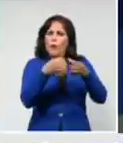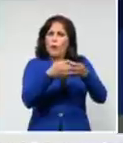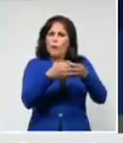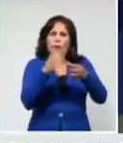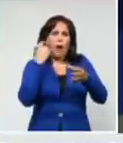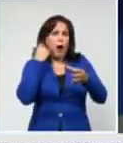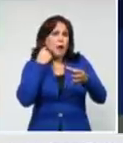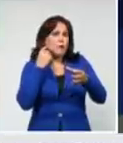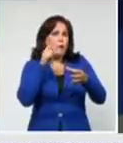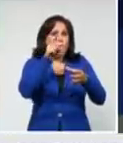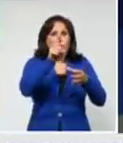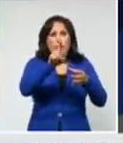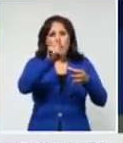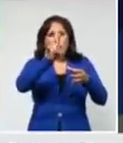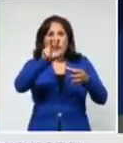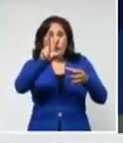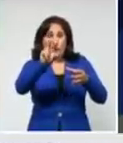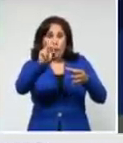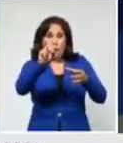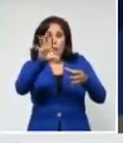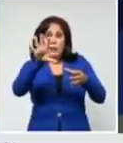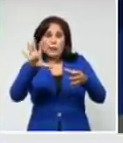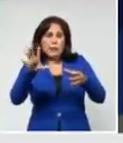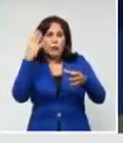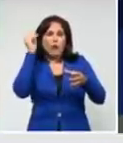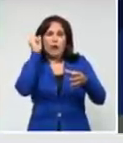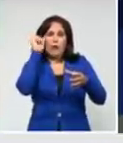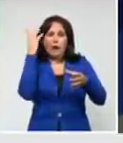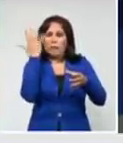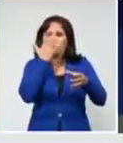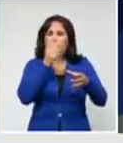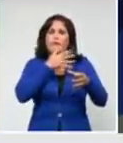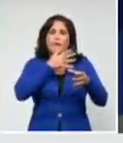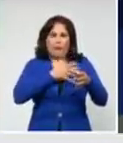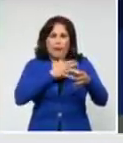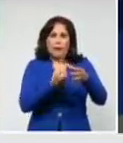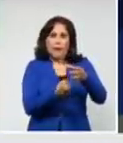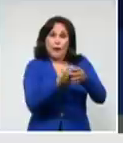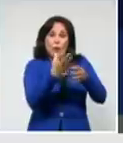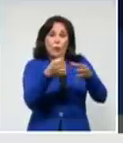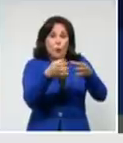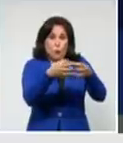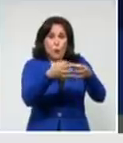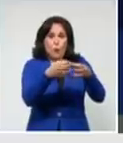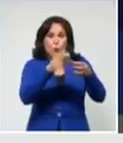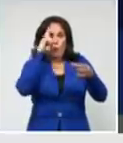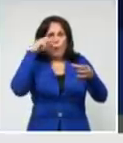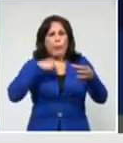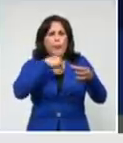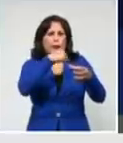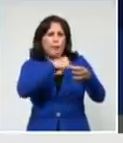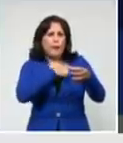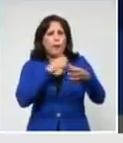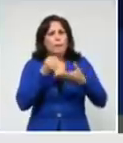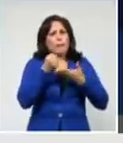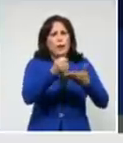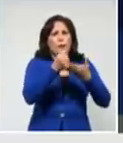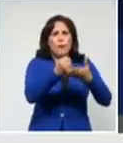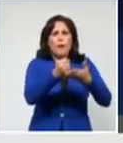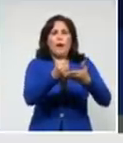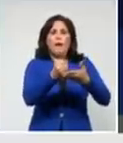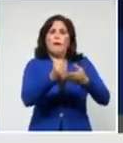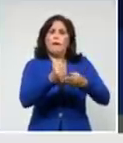año 2005 por el comandante en jefe Fidel Castro para asistir al pueblo de los Estados